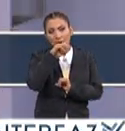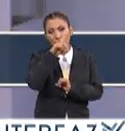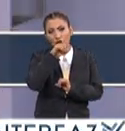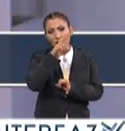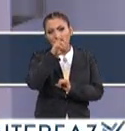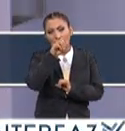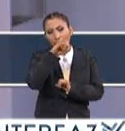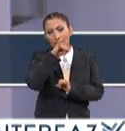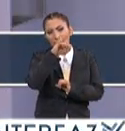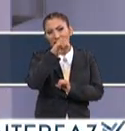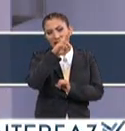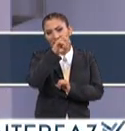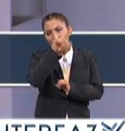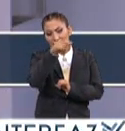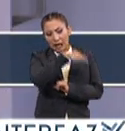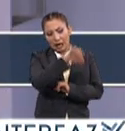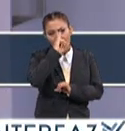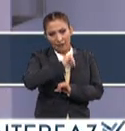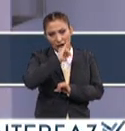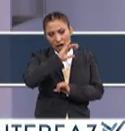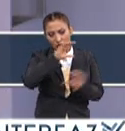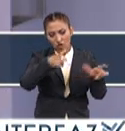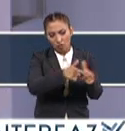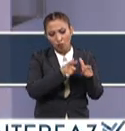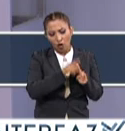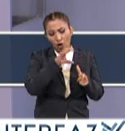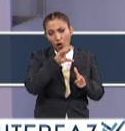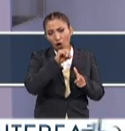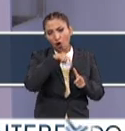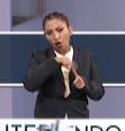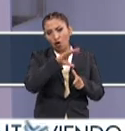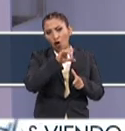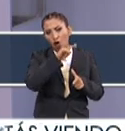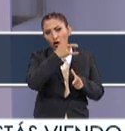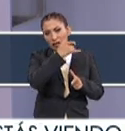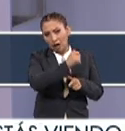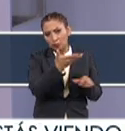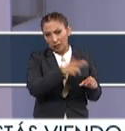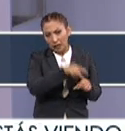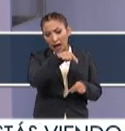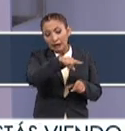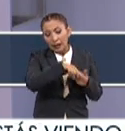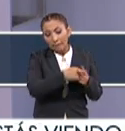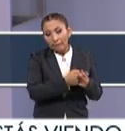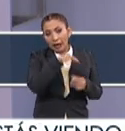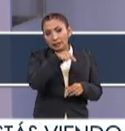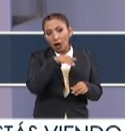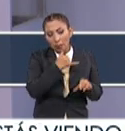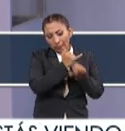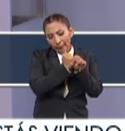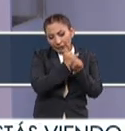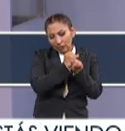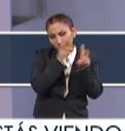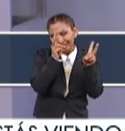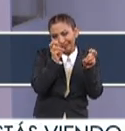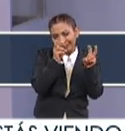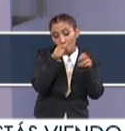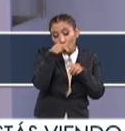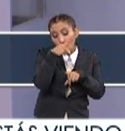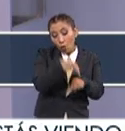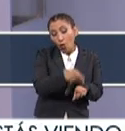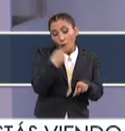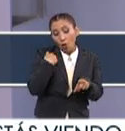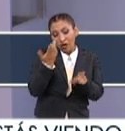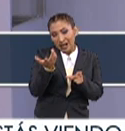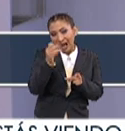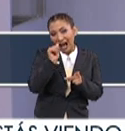le digo, es el jefe de oncología en el hospital, está empezando a hacer un estudio sobre uno de